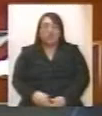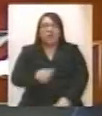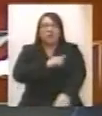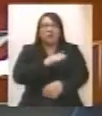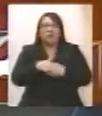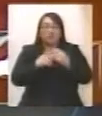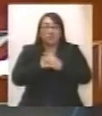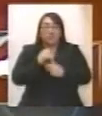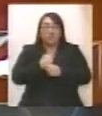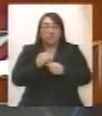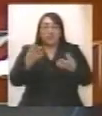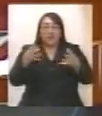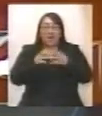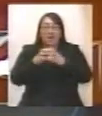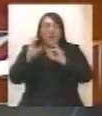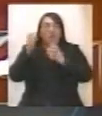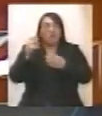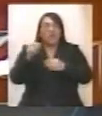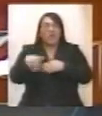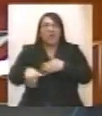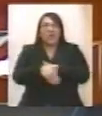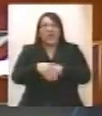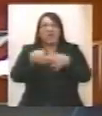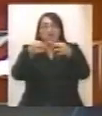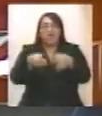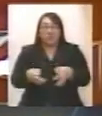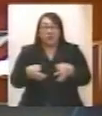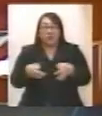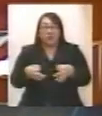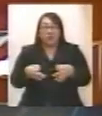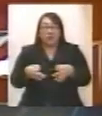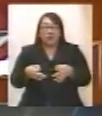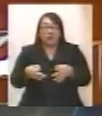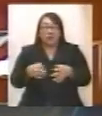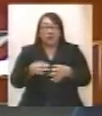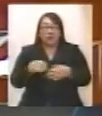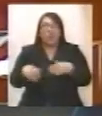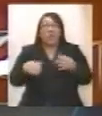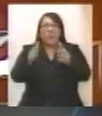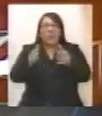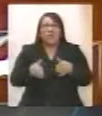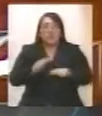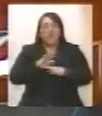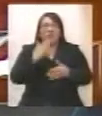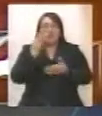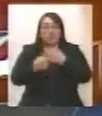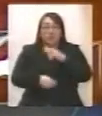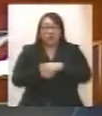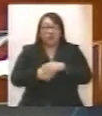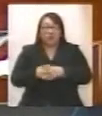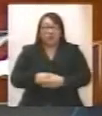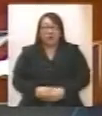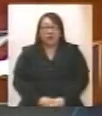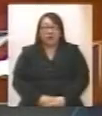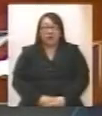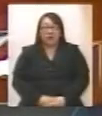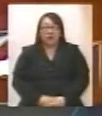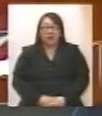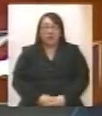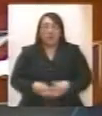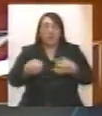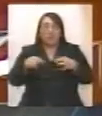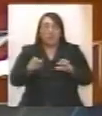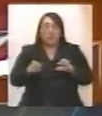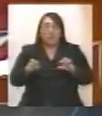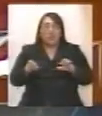Fortaleceremos los alcances de la campaña Calles Seguras, Pistas sin Corrupción, que permite grabar